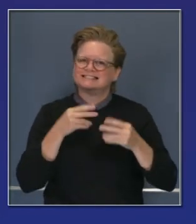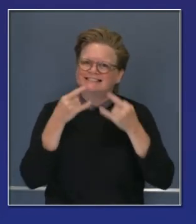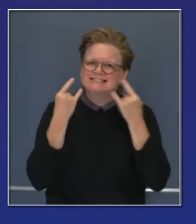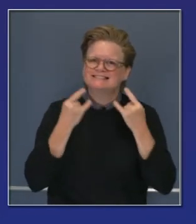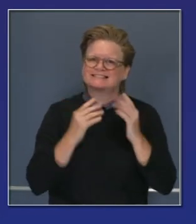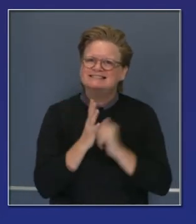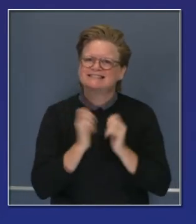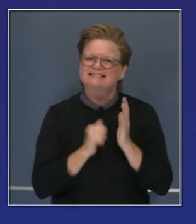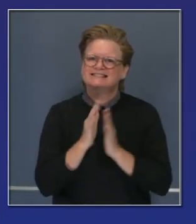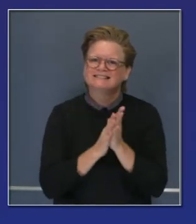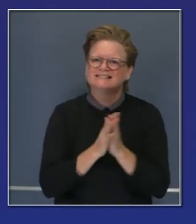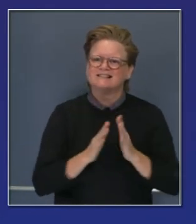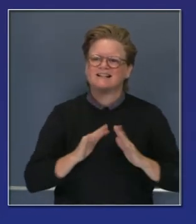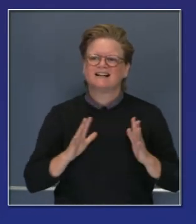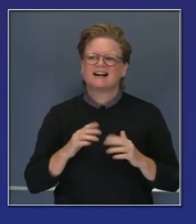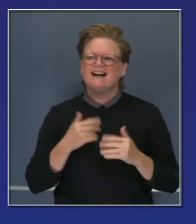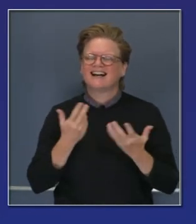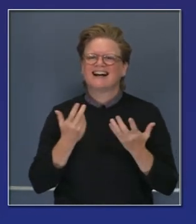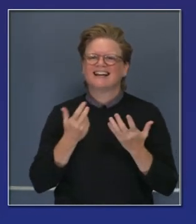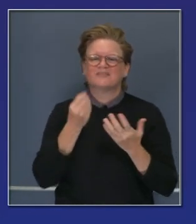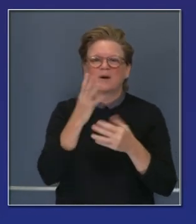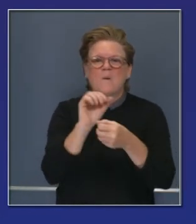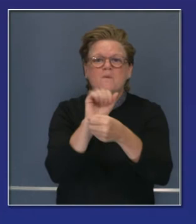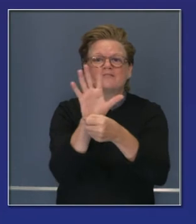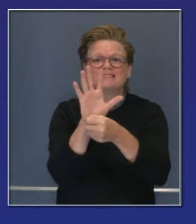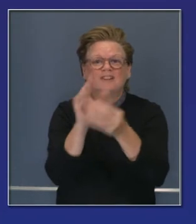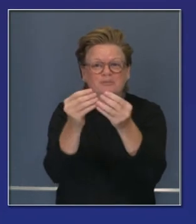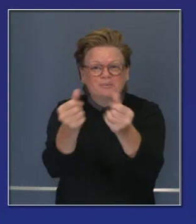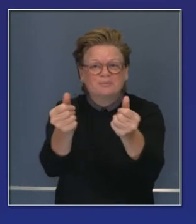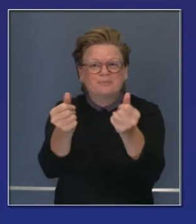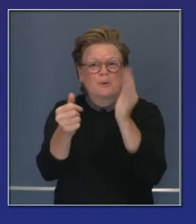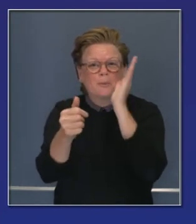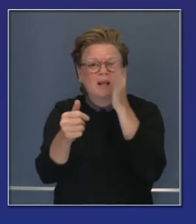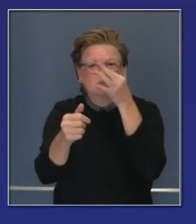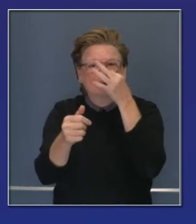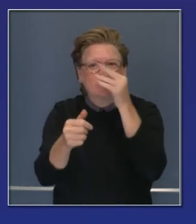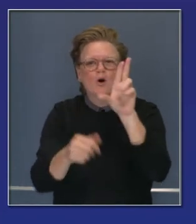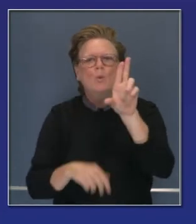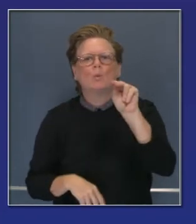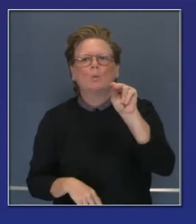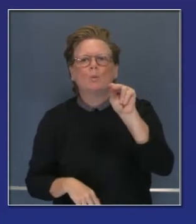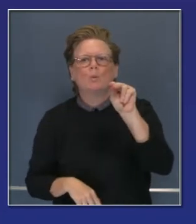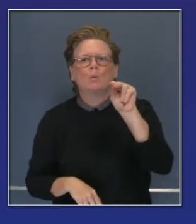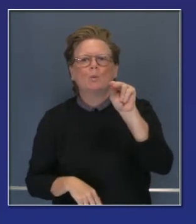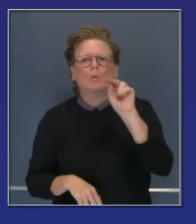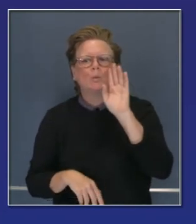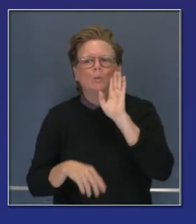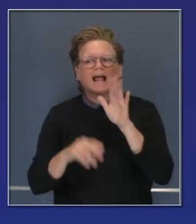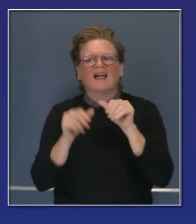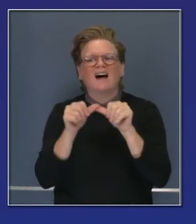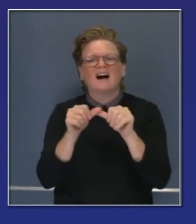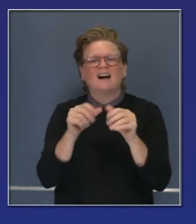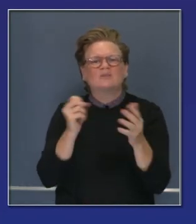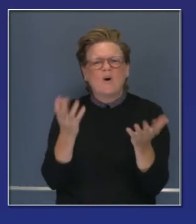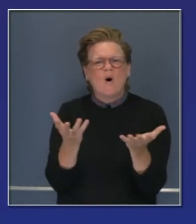cifras? Les recordamos, estas cifras nos recuerdan que COVID no ha desaparecido, sigue con nosotros.